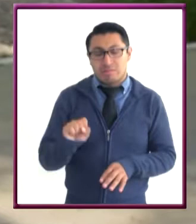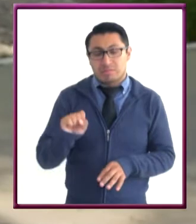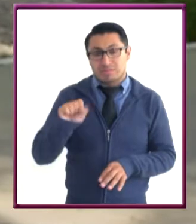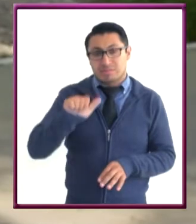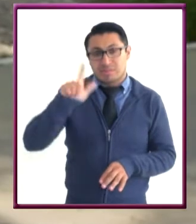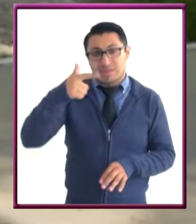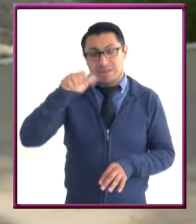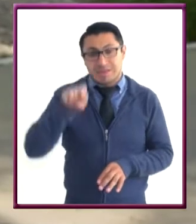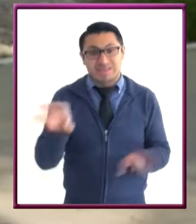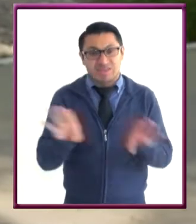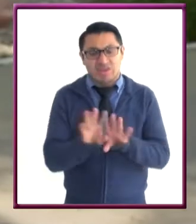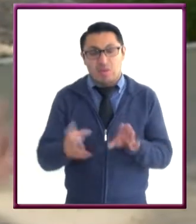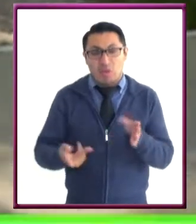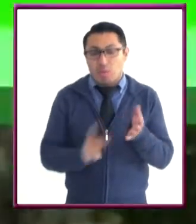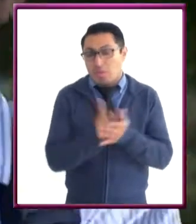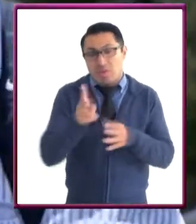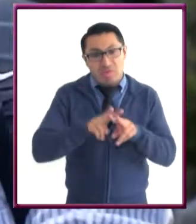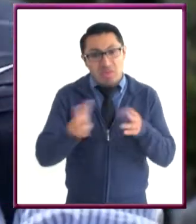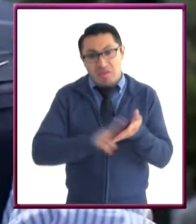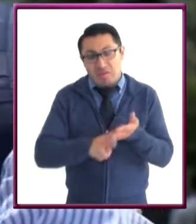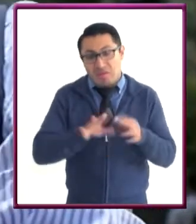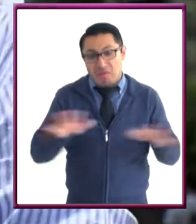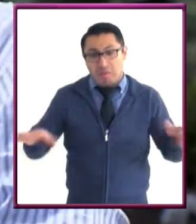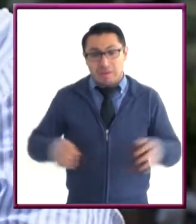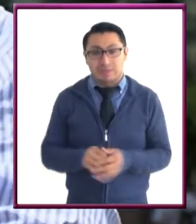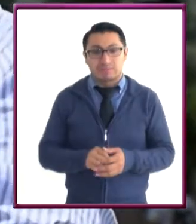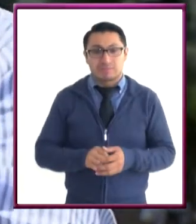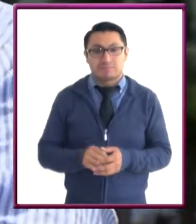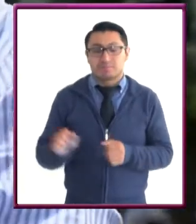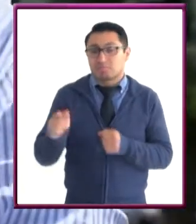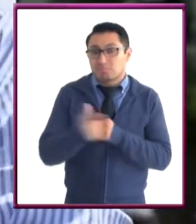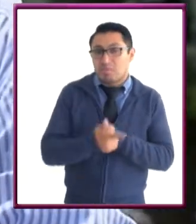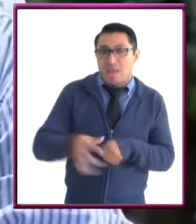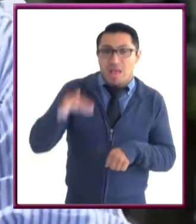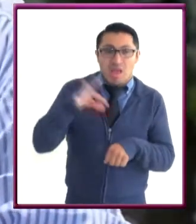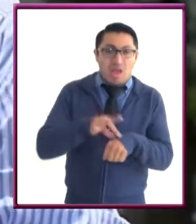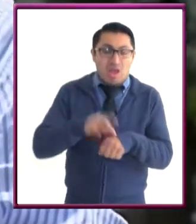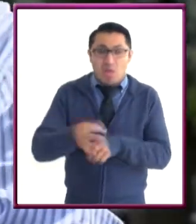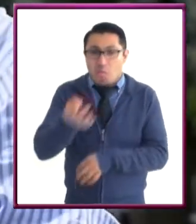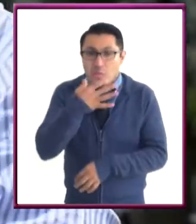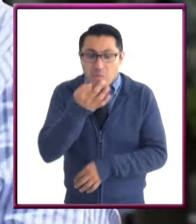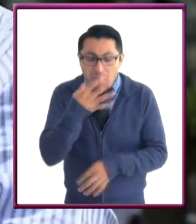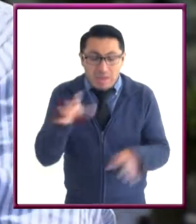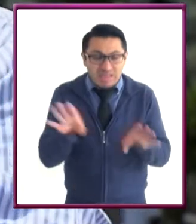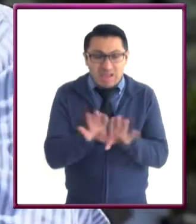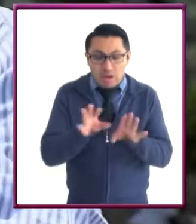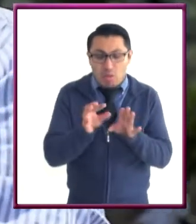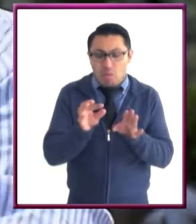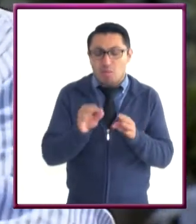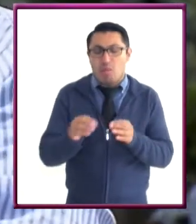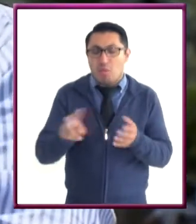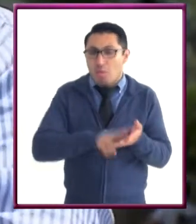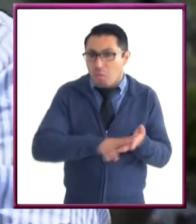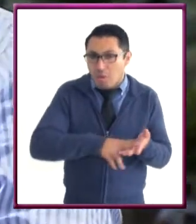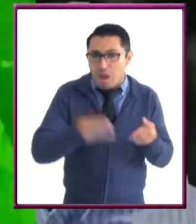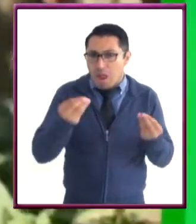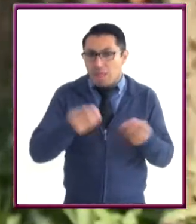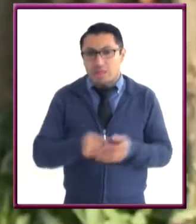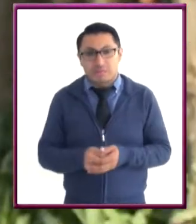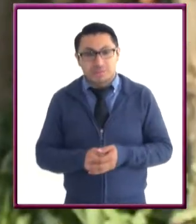una planta verde del mar. Algo medicinal, algo muy